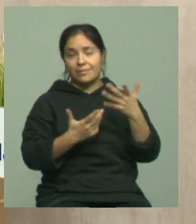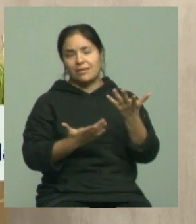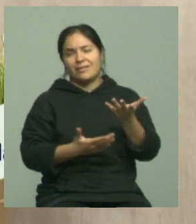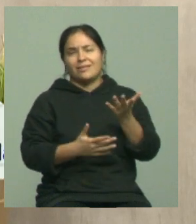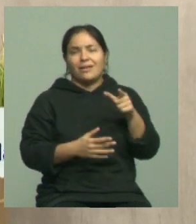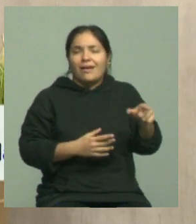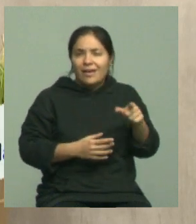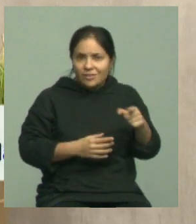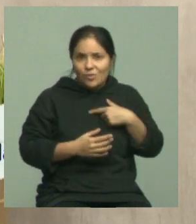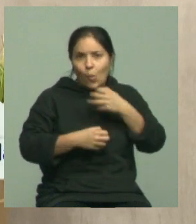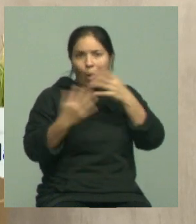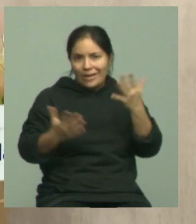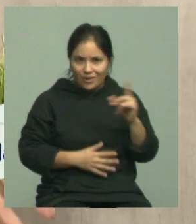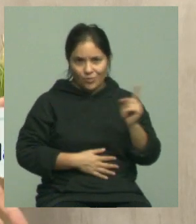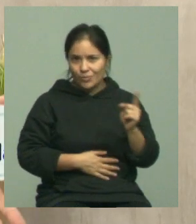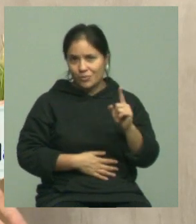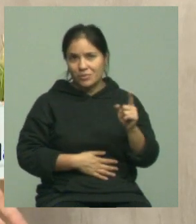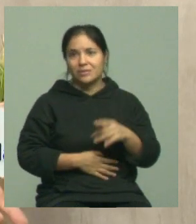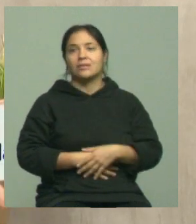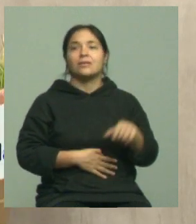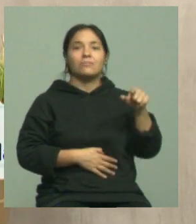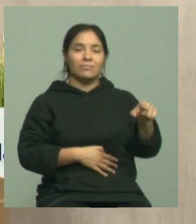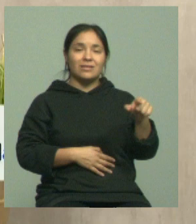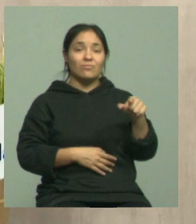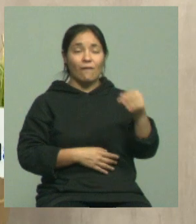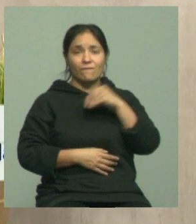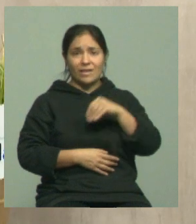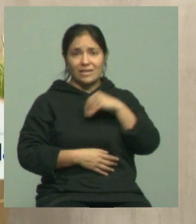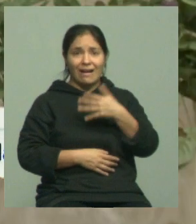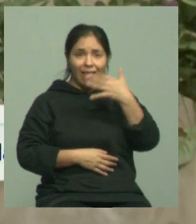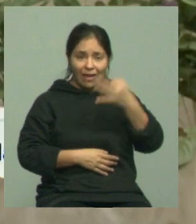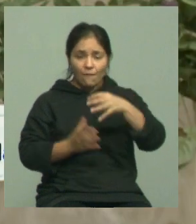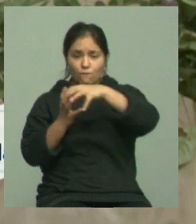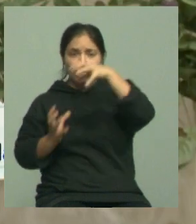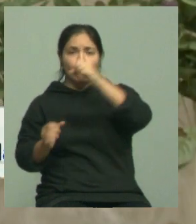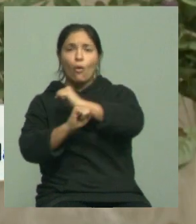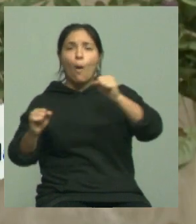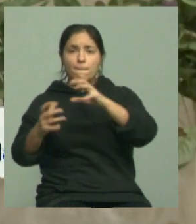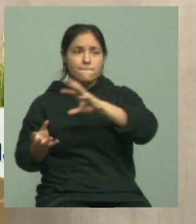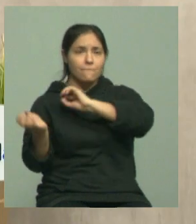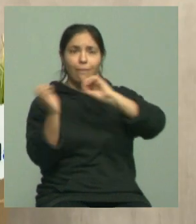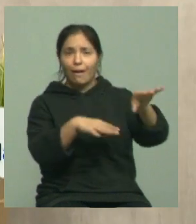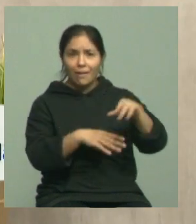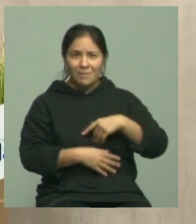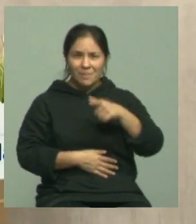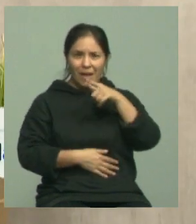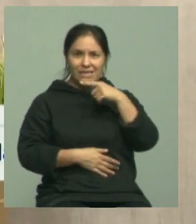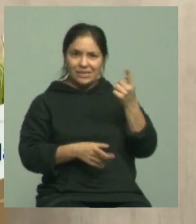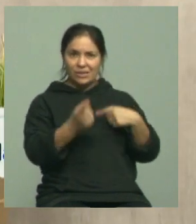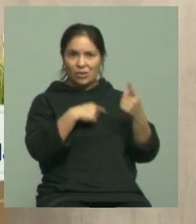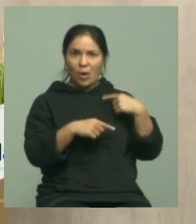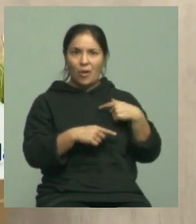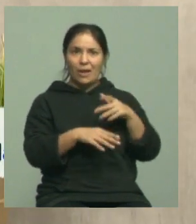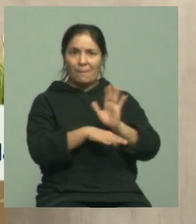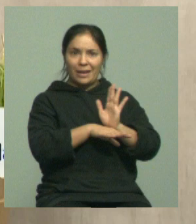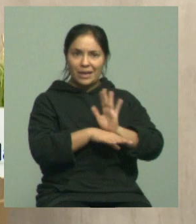estigmatizada, que en este caso fue víctima de un ataque real con una bomba molotov. Parece sacado de un cuento, de